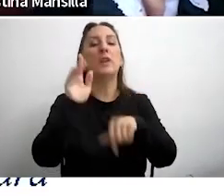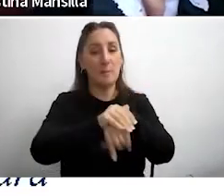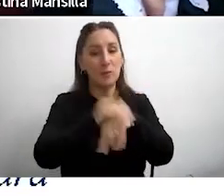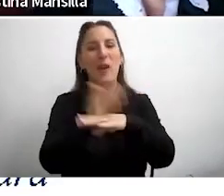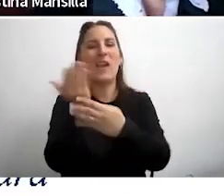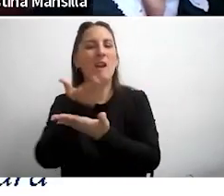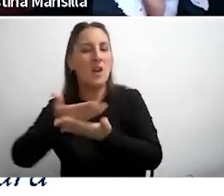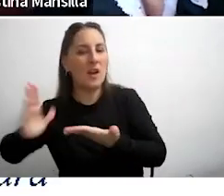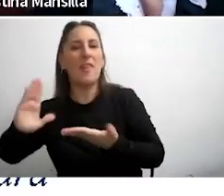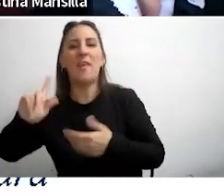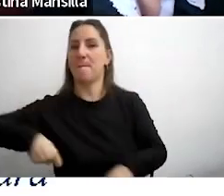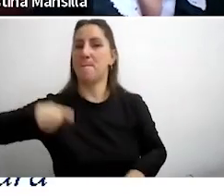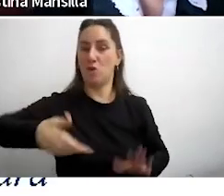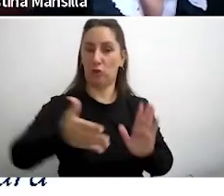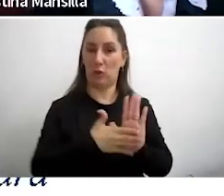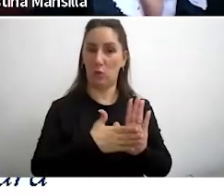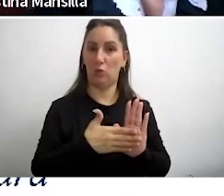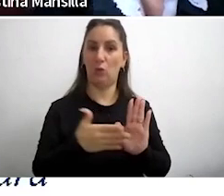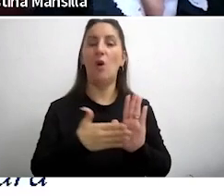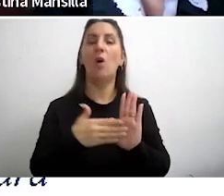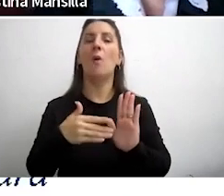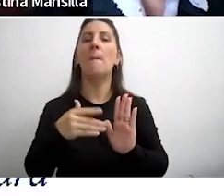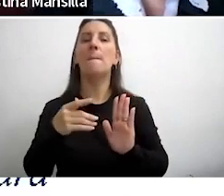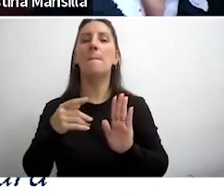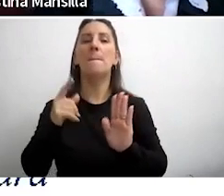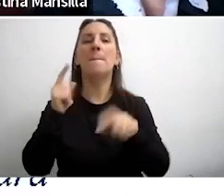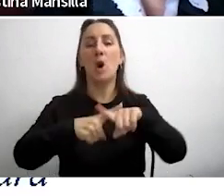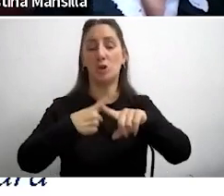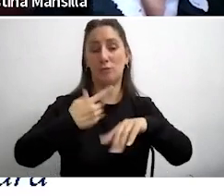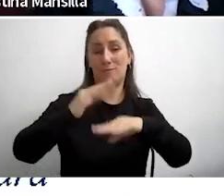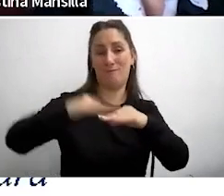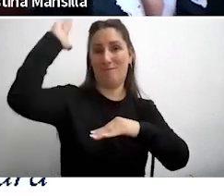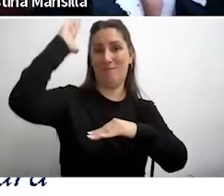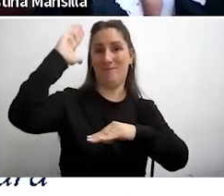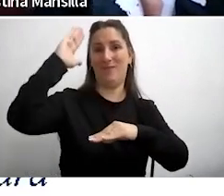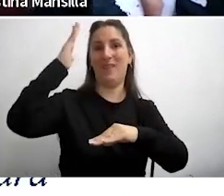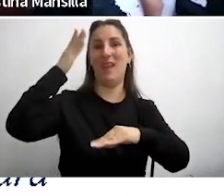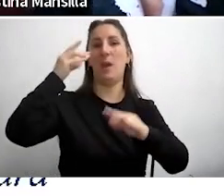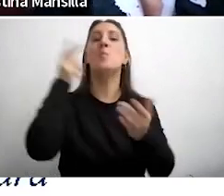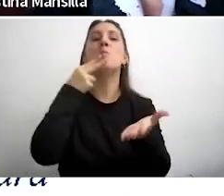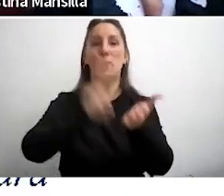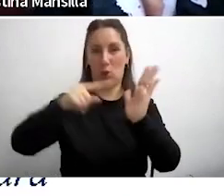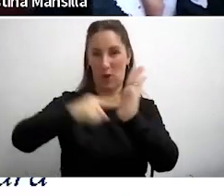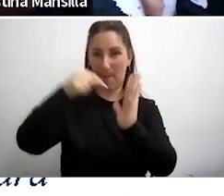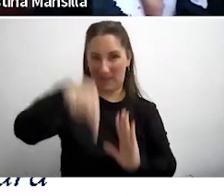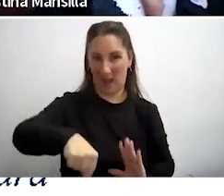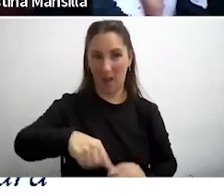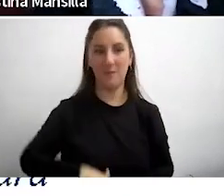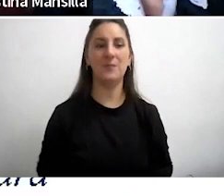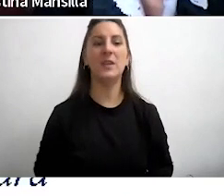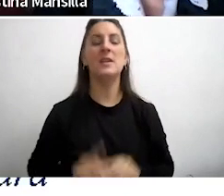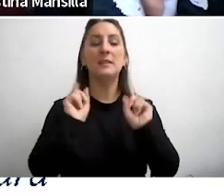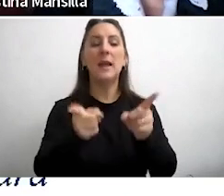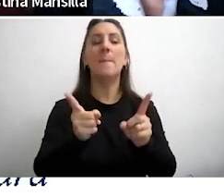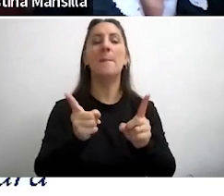excluidos de monotributo por superar los límites de ingreso bruto. Sumado, se incorpora un régimen